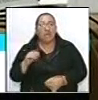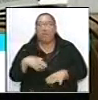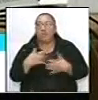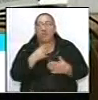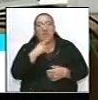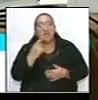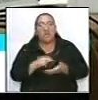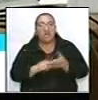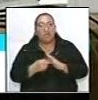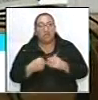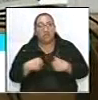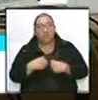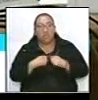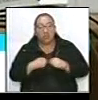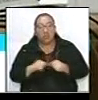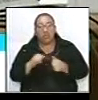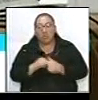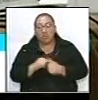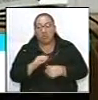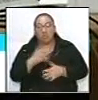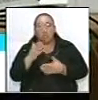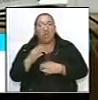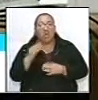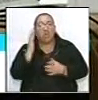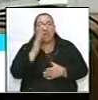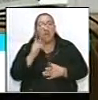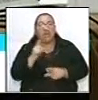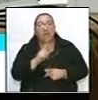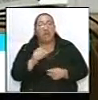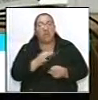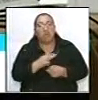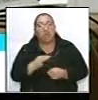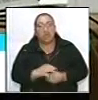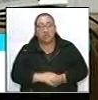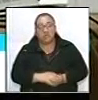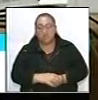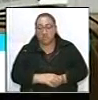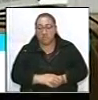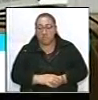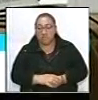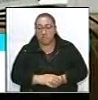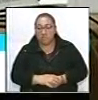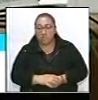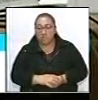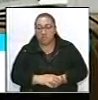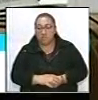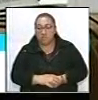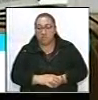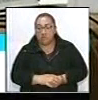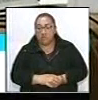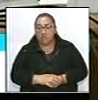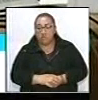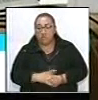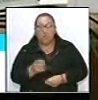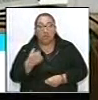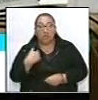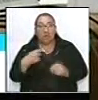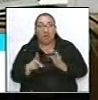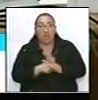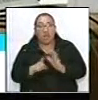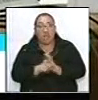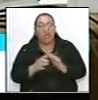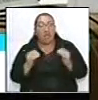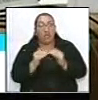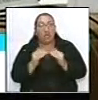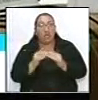que sigamos regiéndonos por las ordenanzas propias de cada provincia o cada distrito y no tengamos una ley tan a la